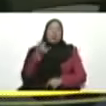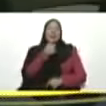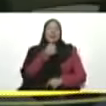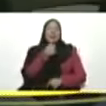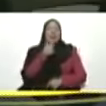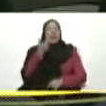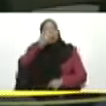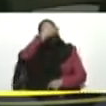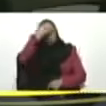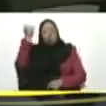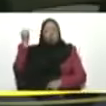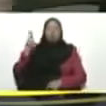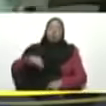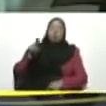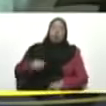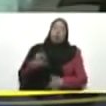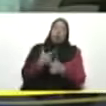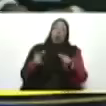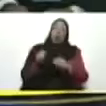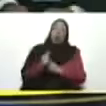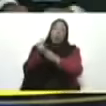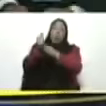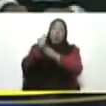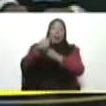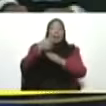libertador de lo que fue el Alto Perú